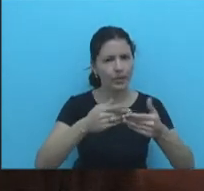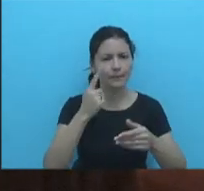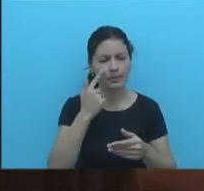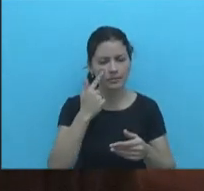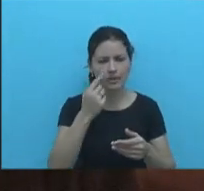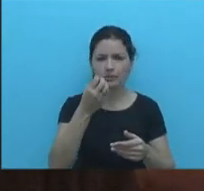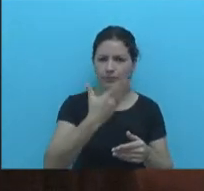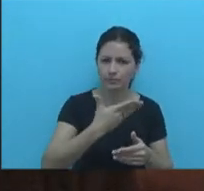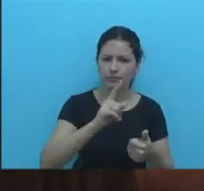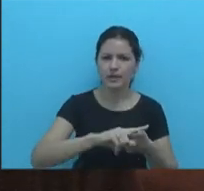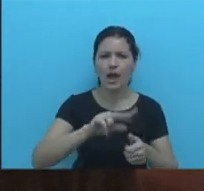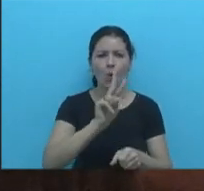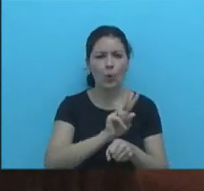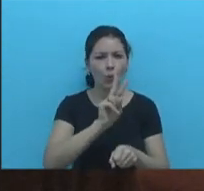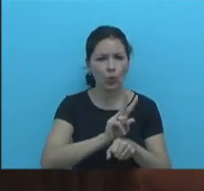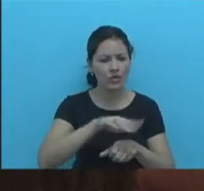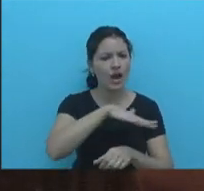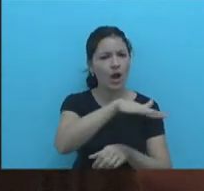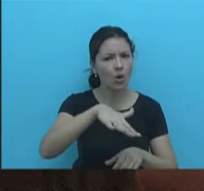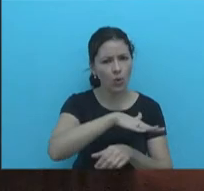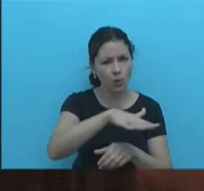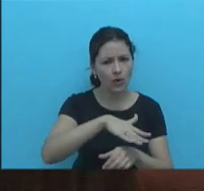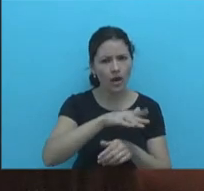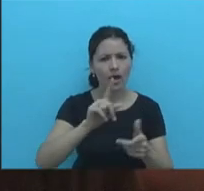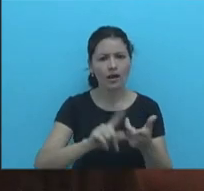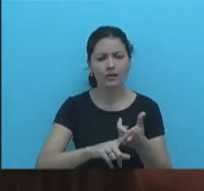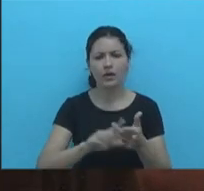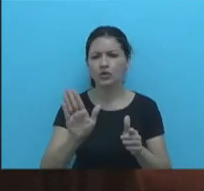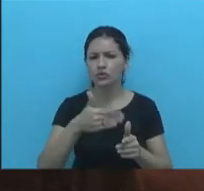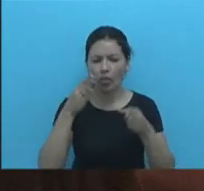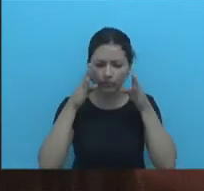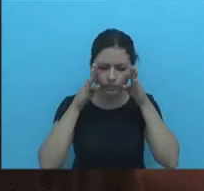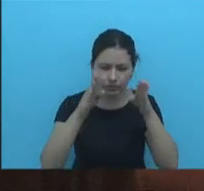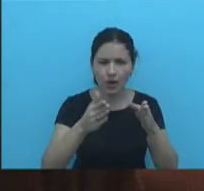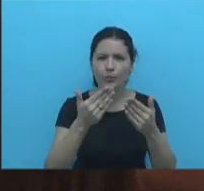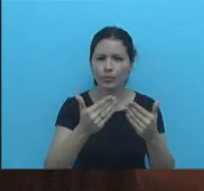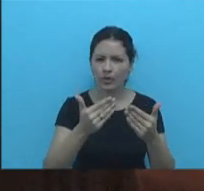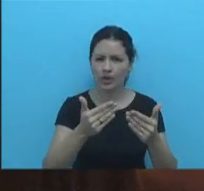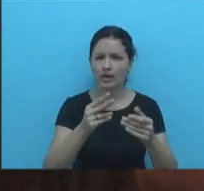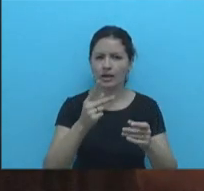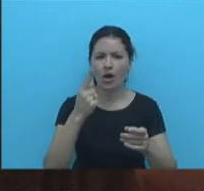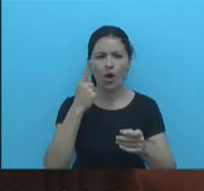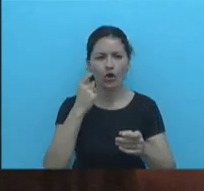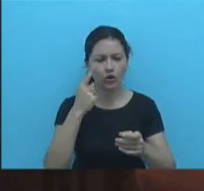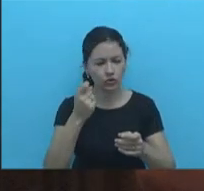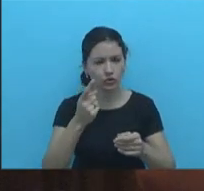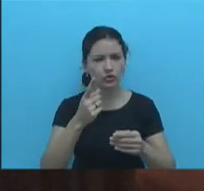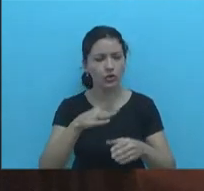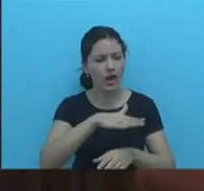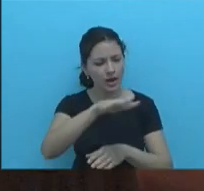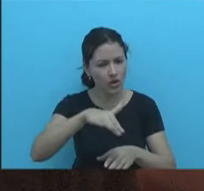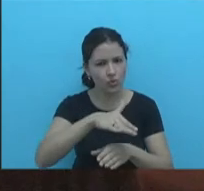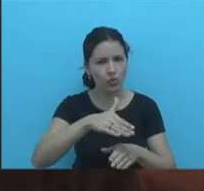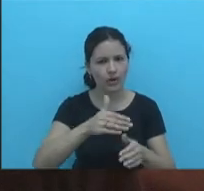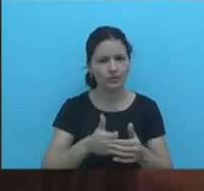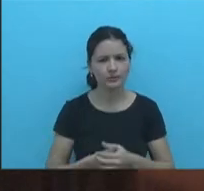y cuidado de las mejoras alcanzadas en el barrio, todos orientados al uso racional de la nueva infraestructura de agua, cloacas